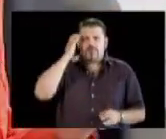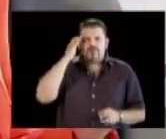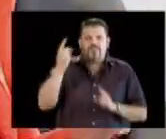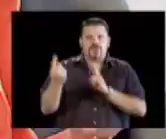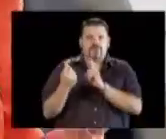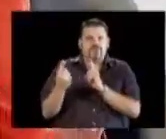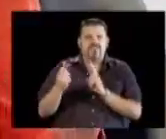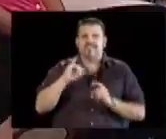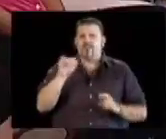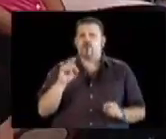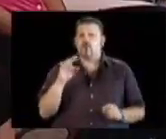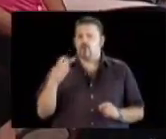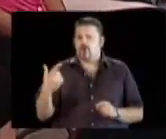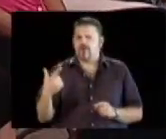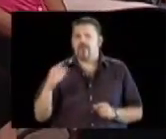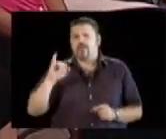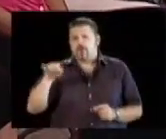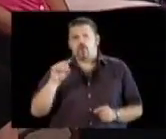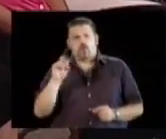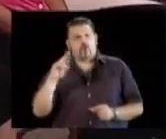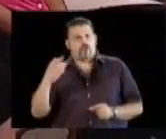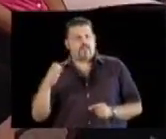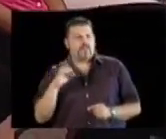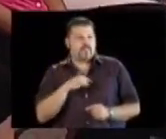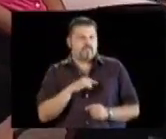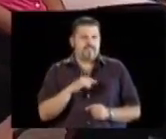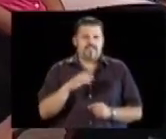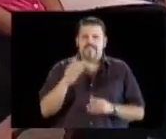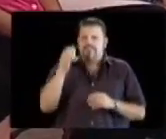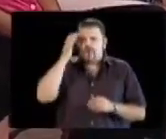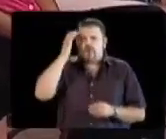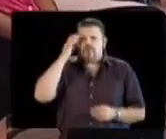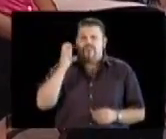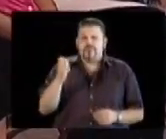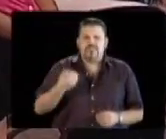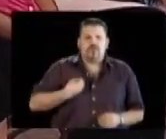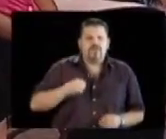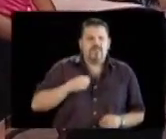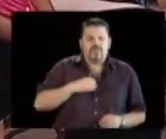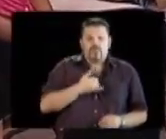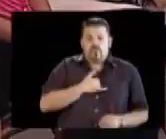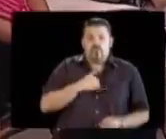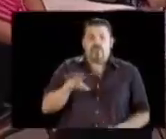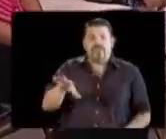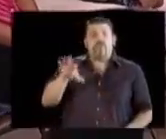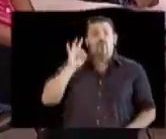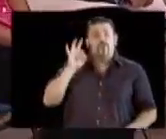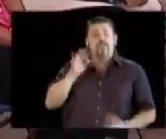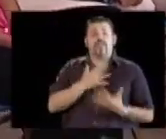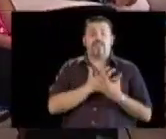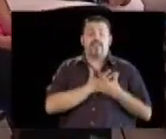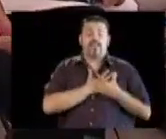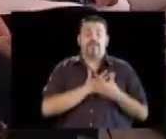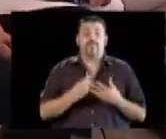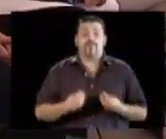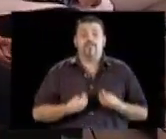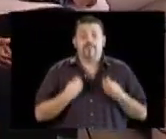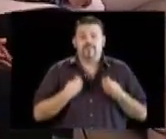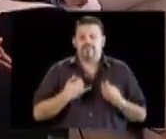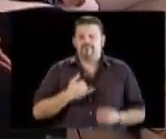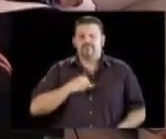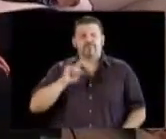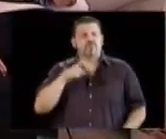Fuimos conociéndonos, fíjense, gracias a Educare y a OmniLife, encontré el amor de mi vida. Soy una mujer